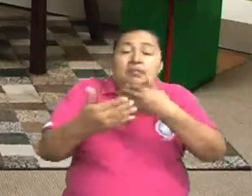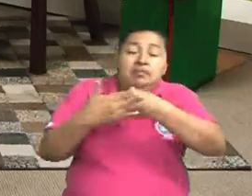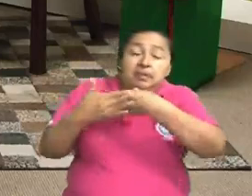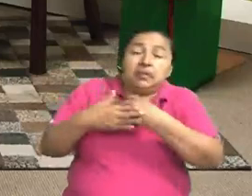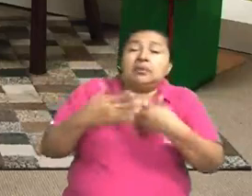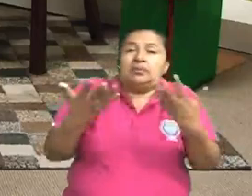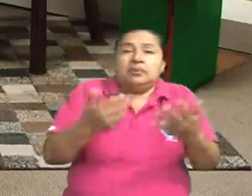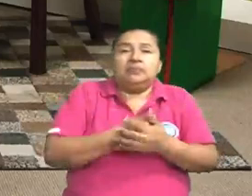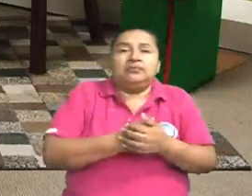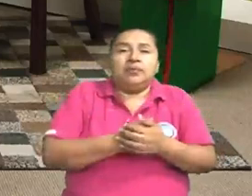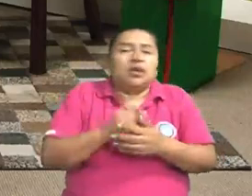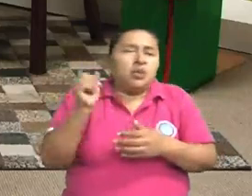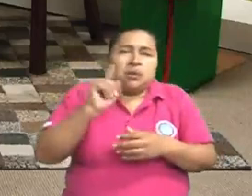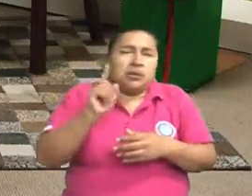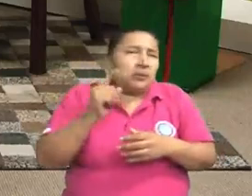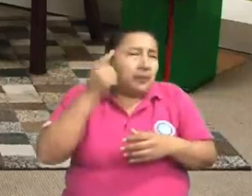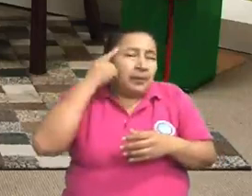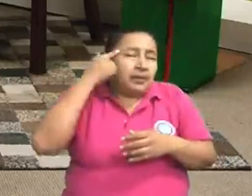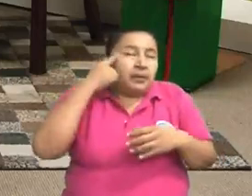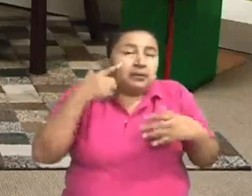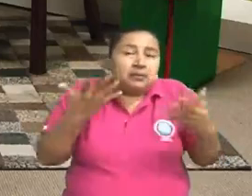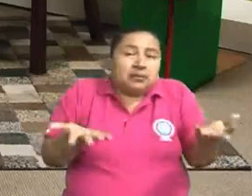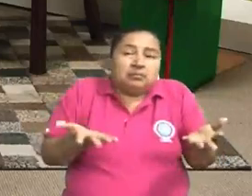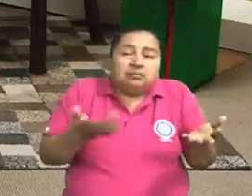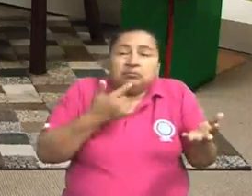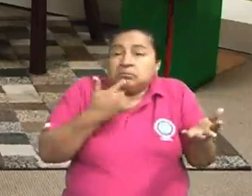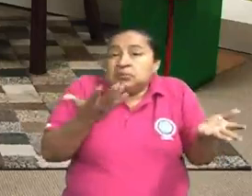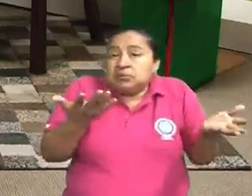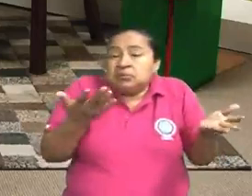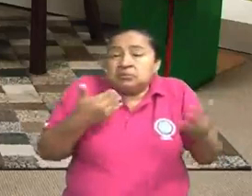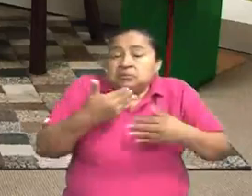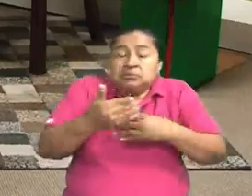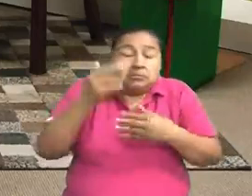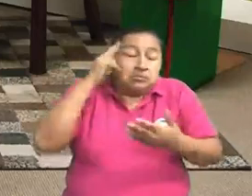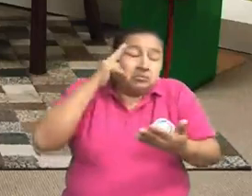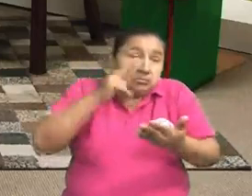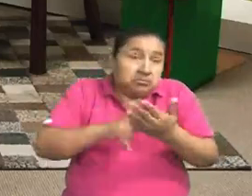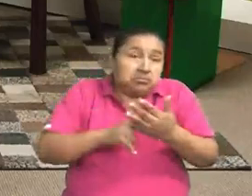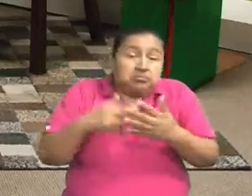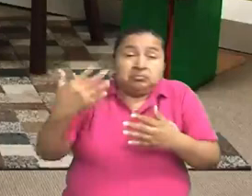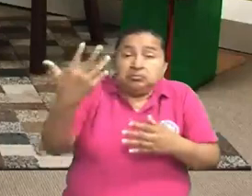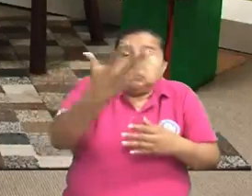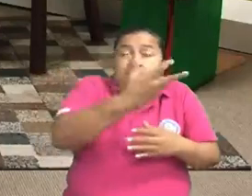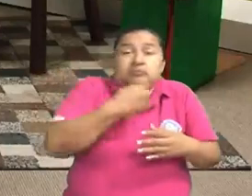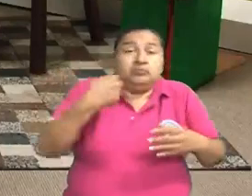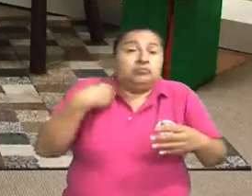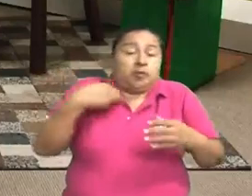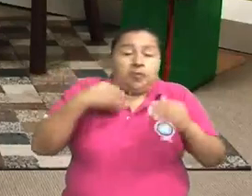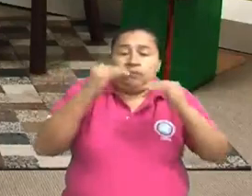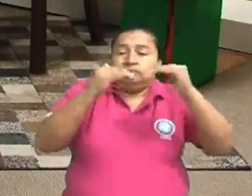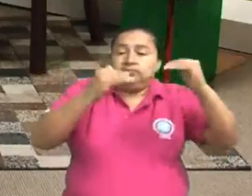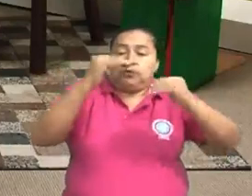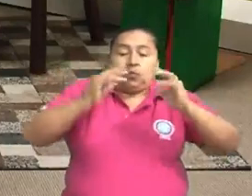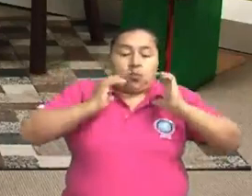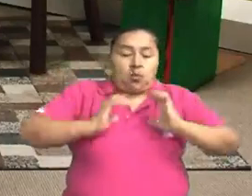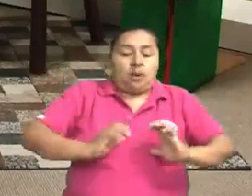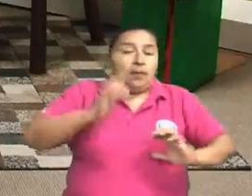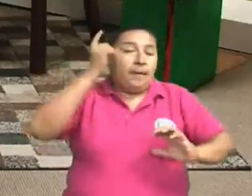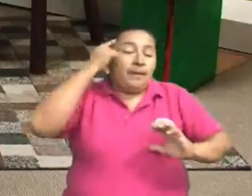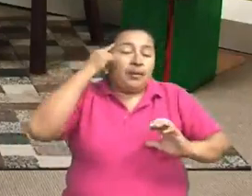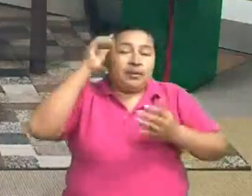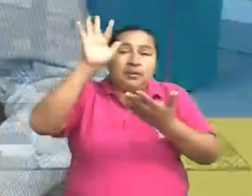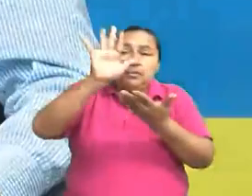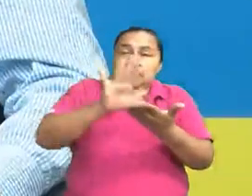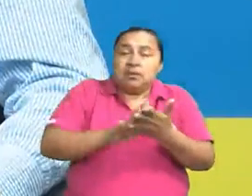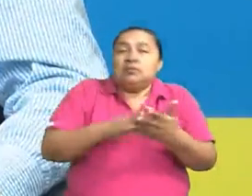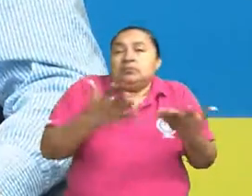también. ¿No tiene que ver con algo mental también? Porque pues recordemos que todo es cuestión de equilibrio, cuerpo, ¿verdad? Mente sí. Y espíritu. Porque están